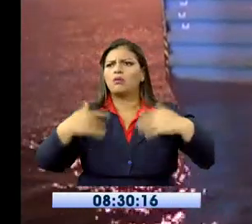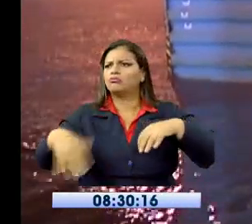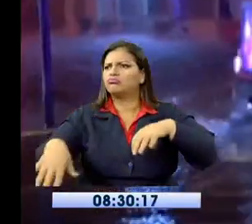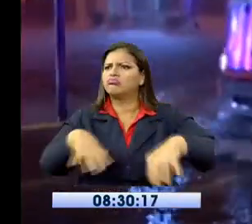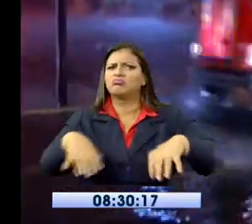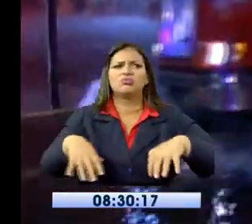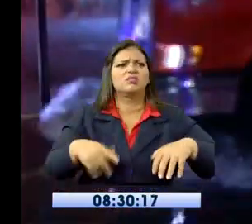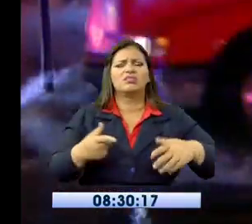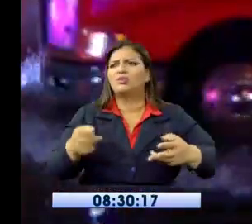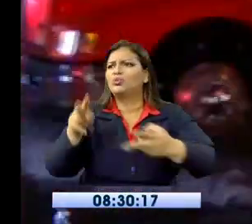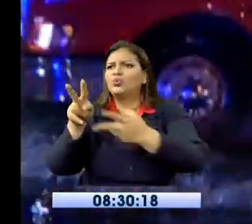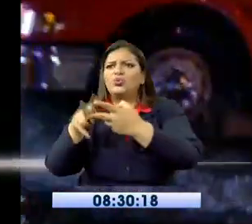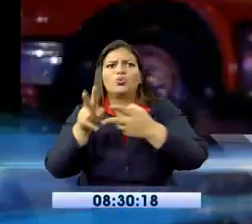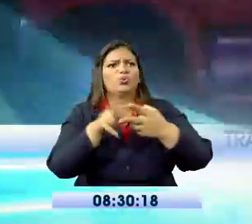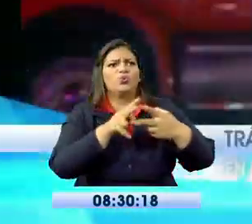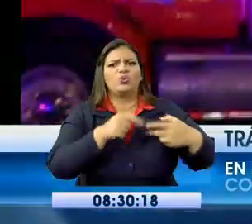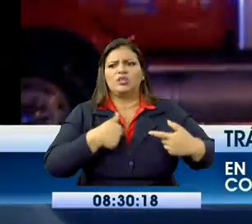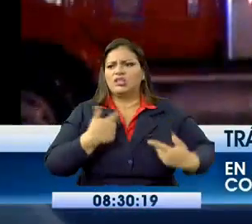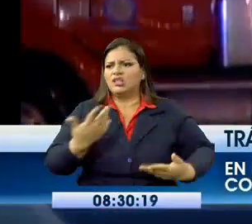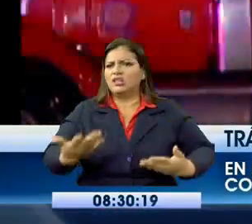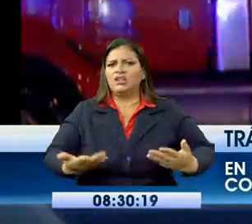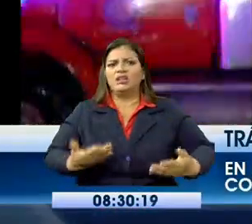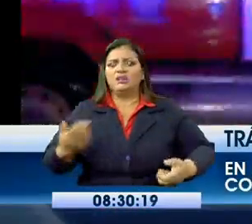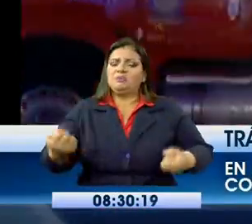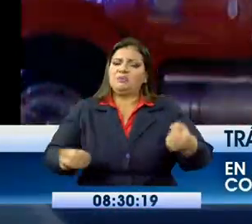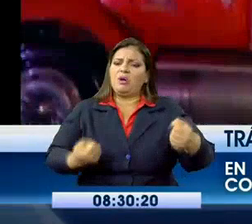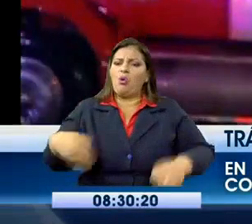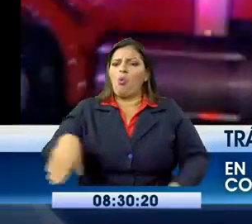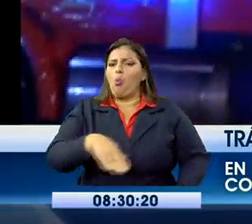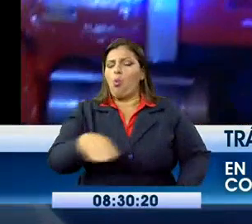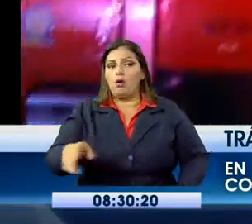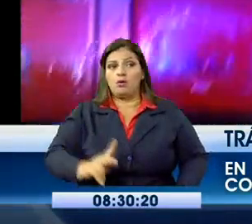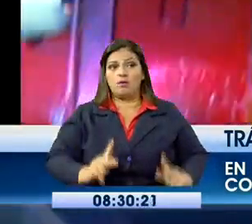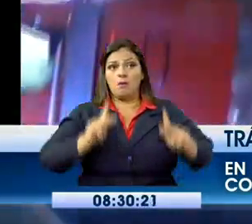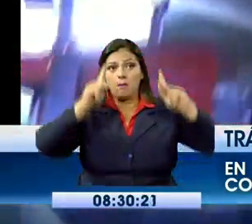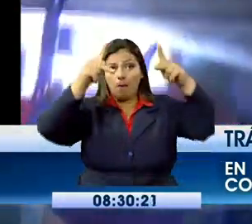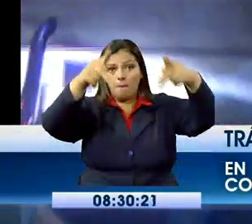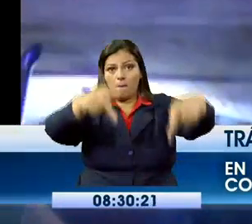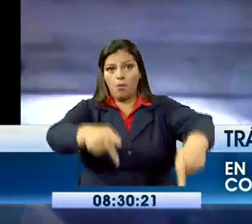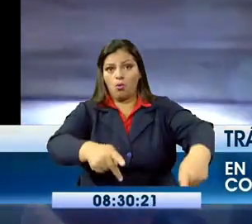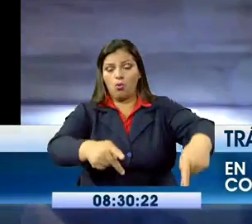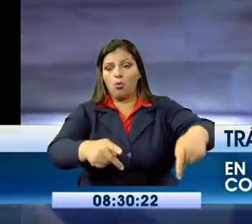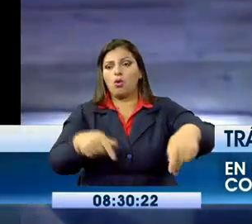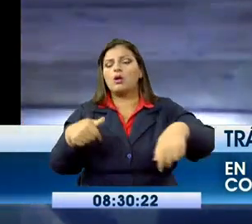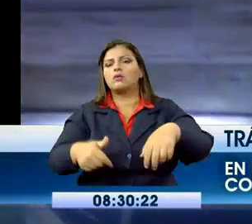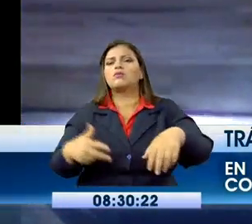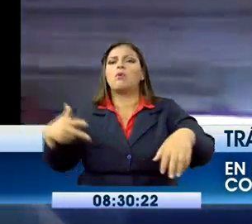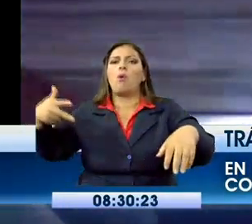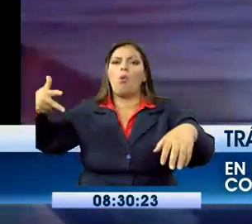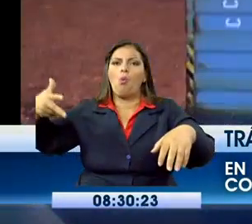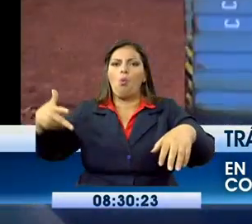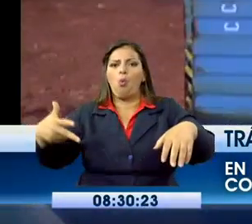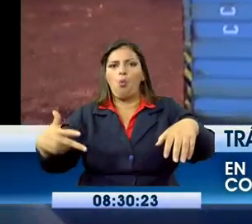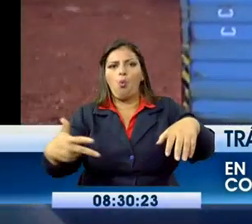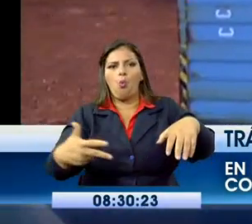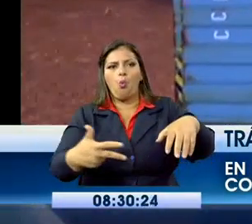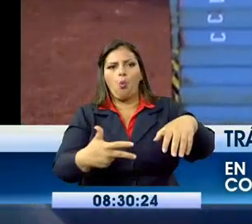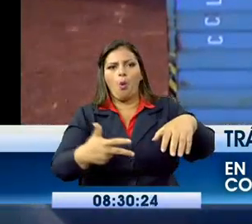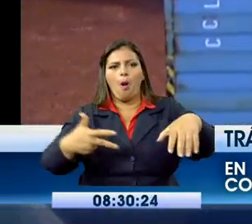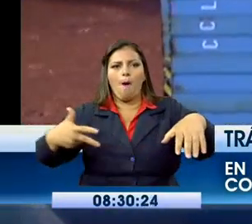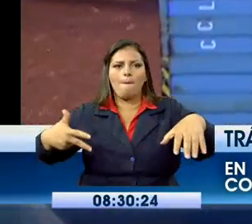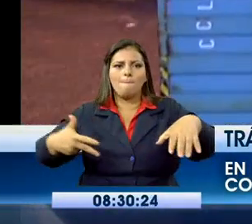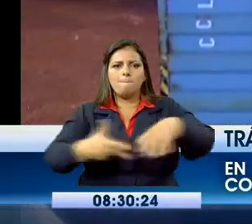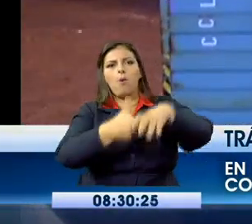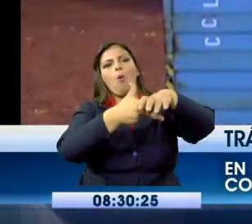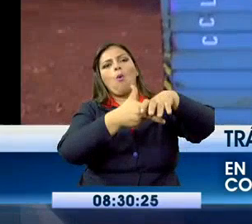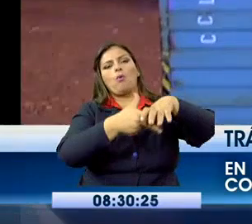de un paso elevado la altura. Chocó su pesado vehículo, su carga, que es un contenedor, contra el paso elevado, el mismo